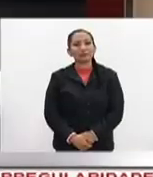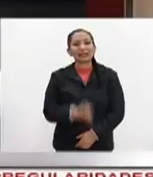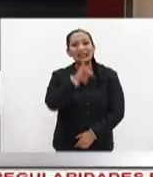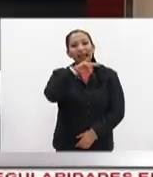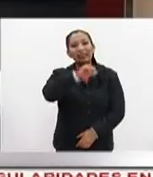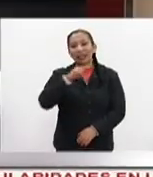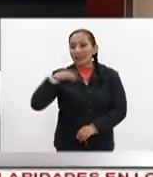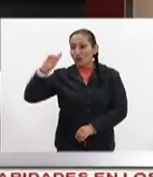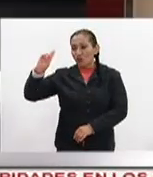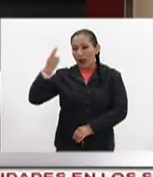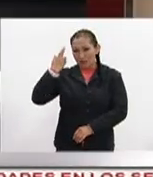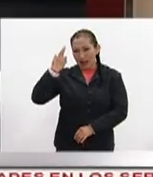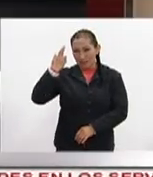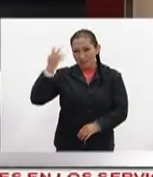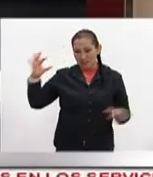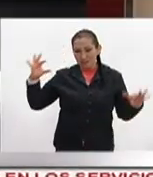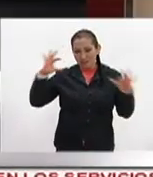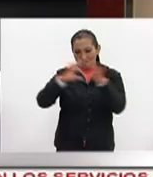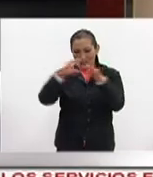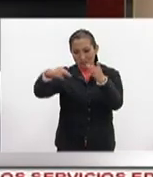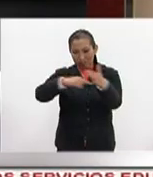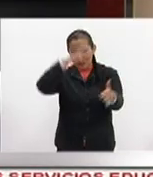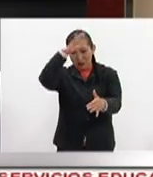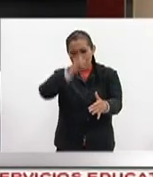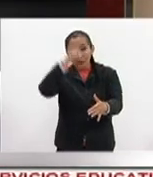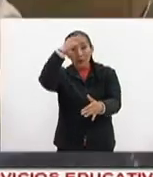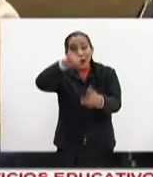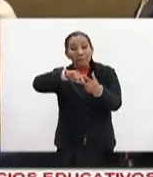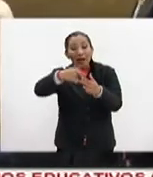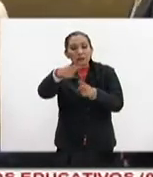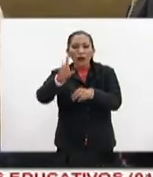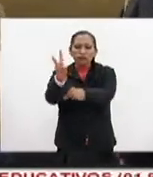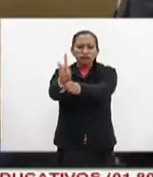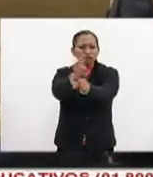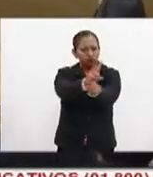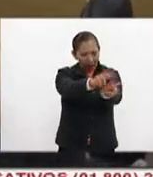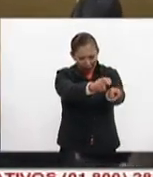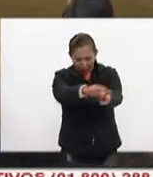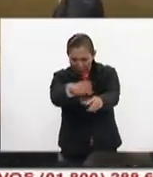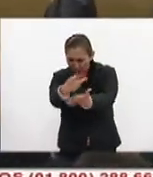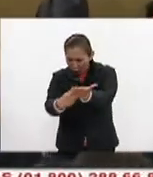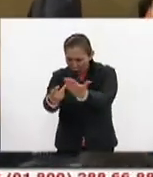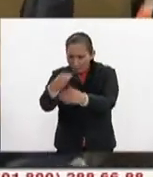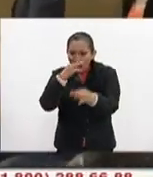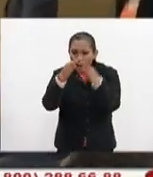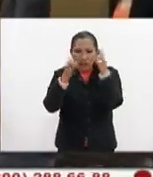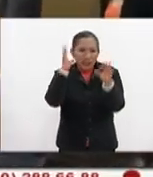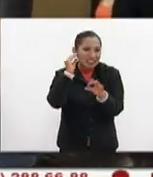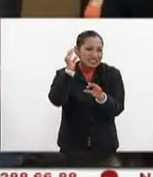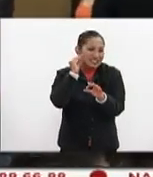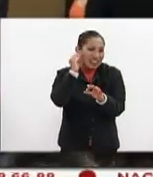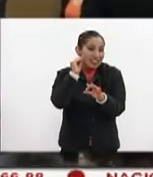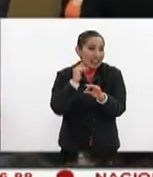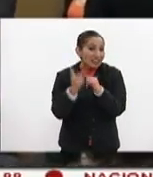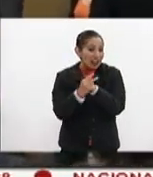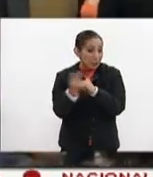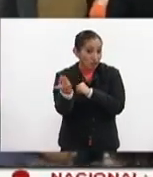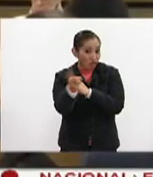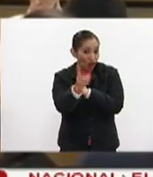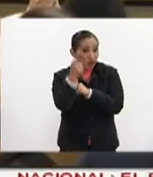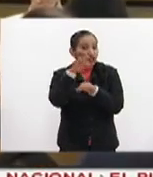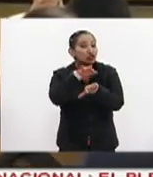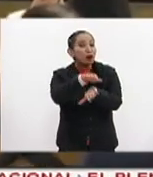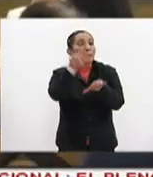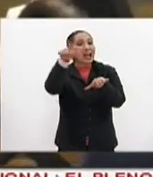El INE y la Universidad Nacional Autónoma de México firmaron un convenio para iniciar un monitoreo y análisis de programas noticiosos en radio y televisión